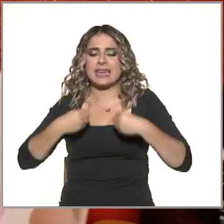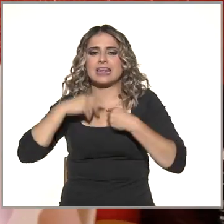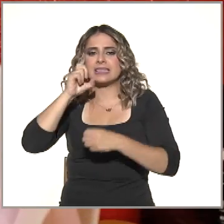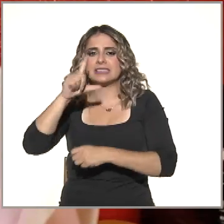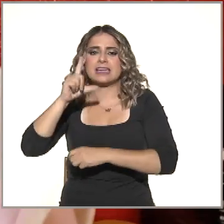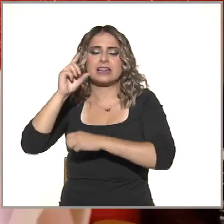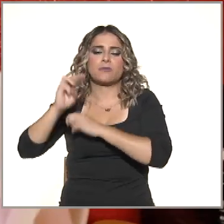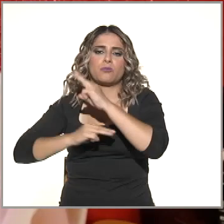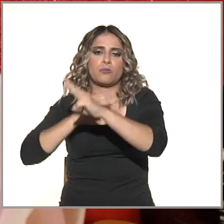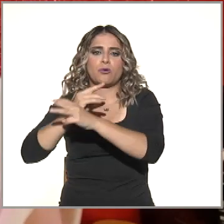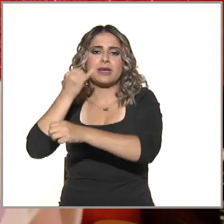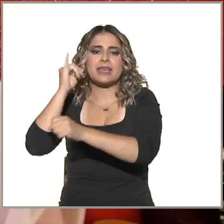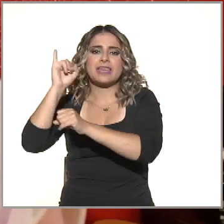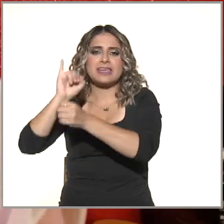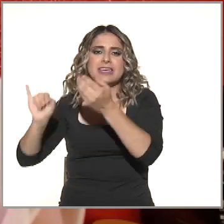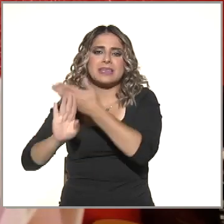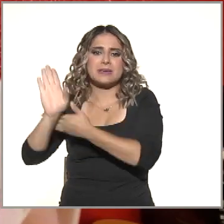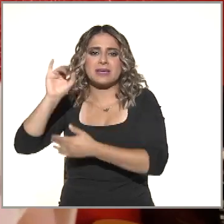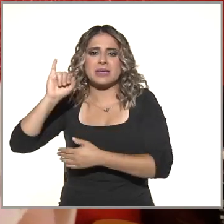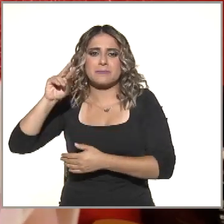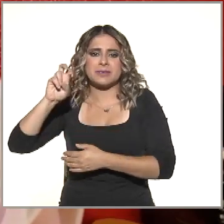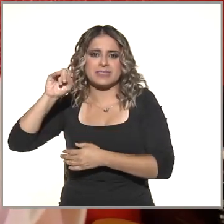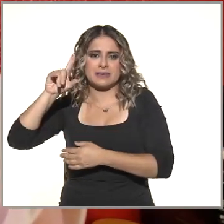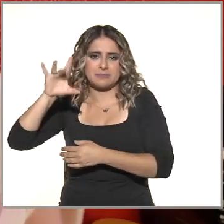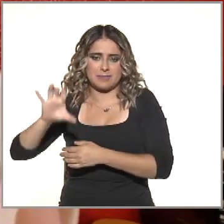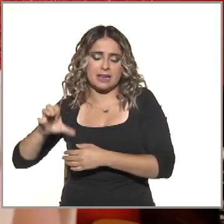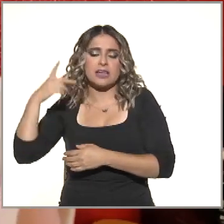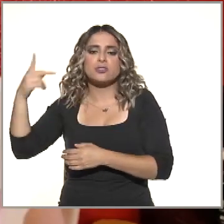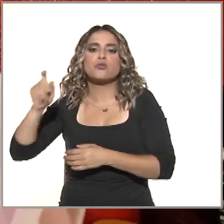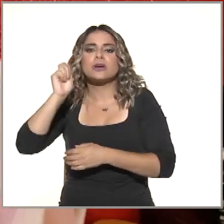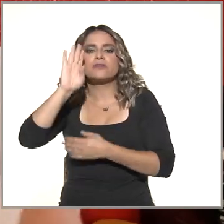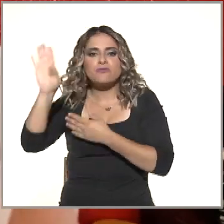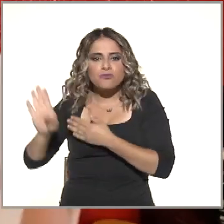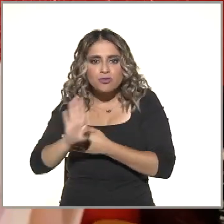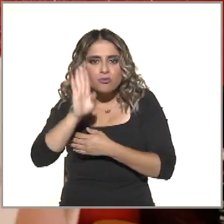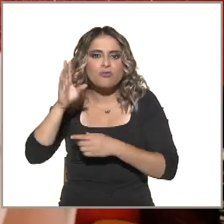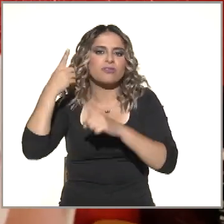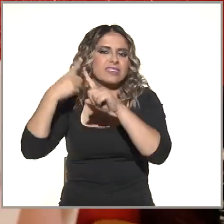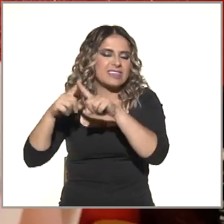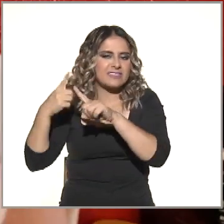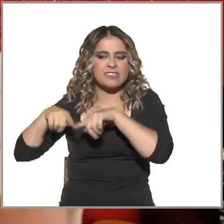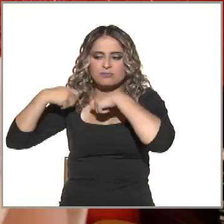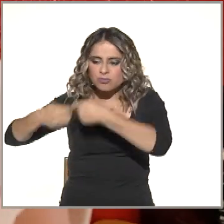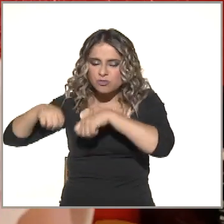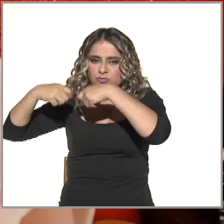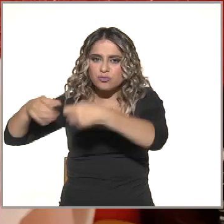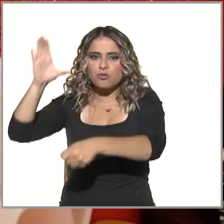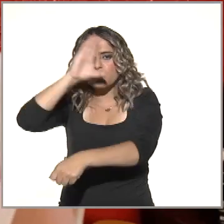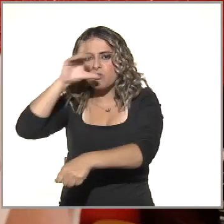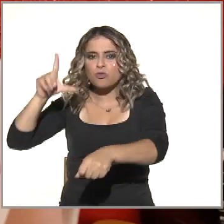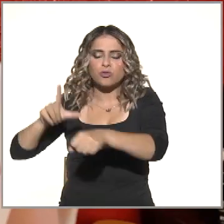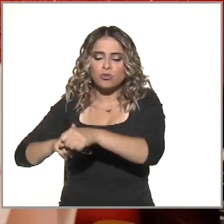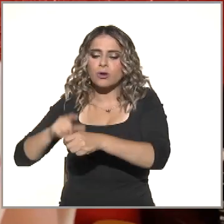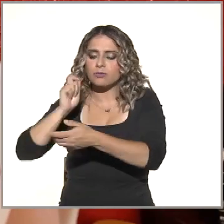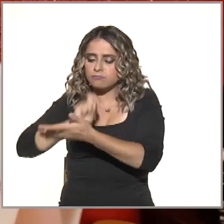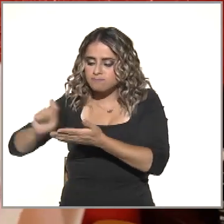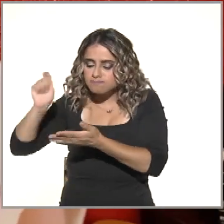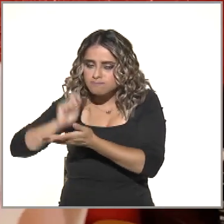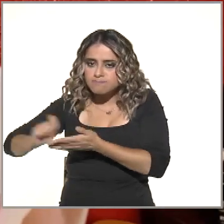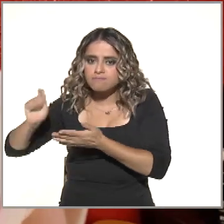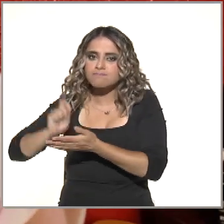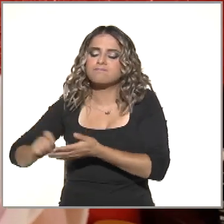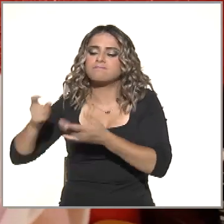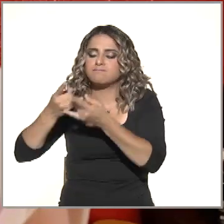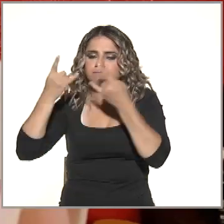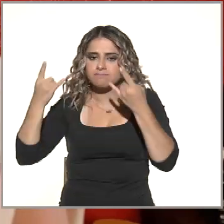Invisible, en donde recoge conocimientos chamánicos transmitidos de forma oral en forma de